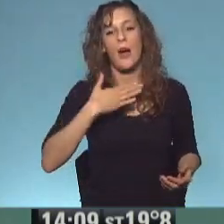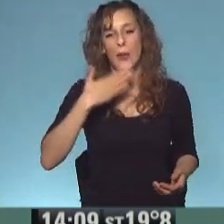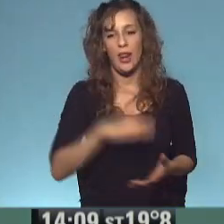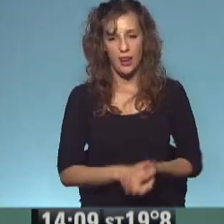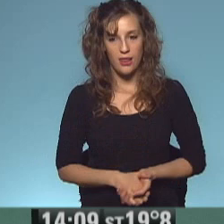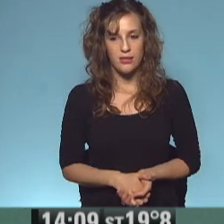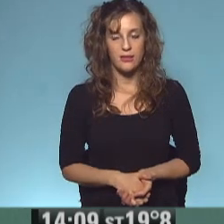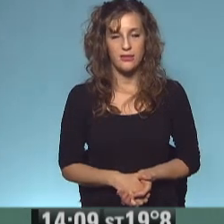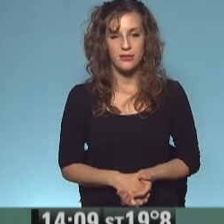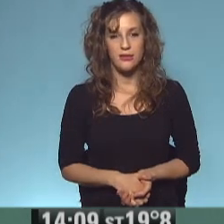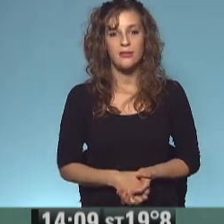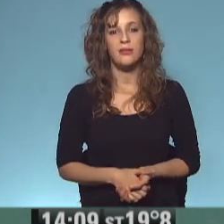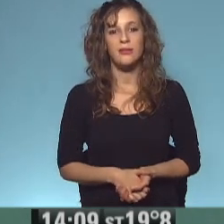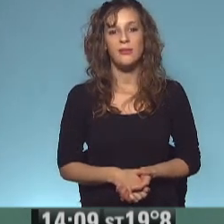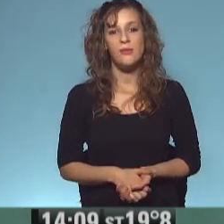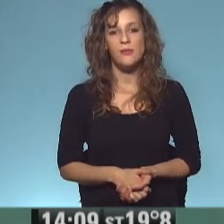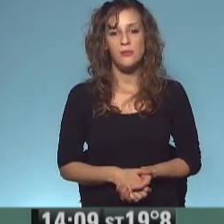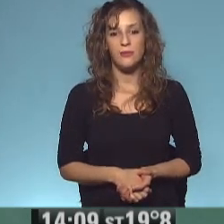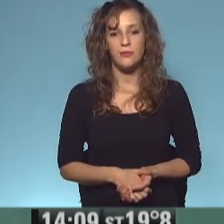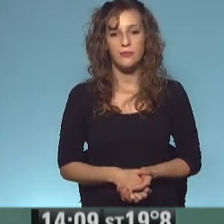Siempre digo que este pizarrón es muy alto.